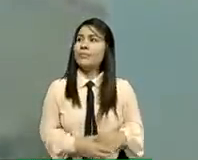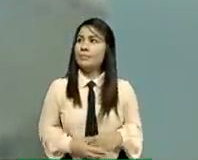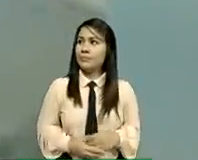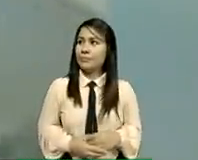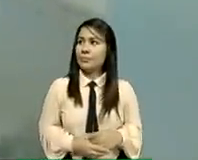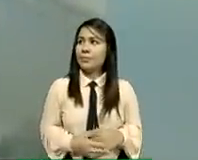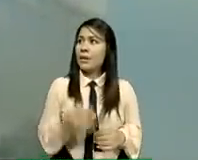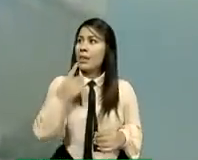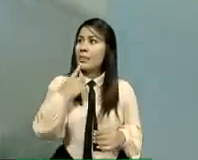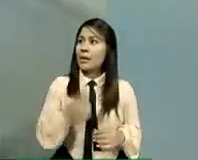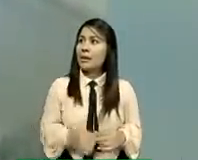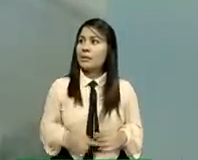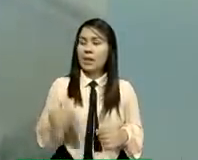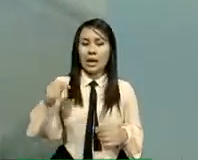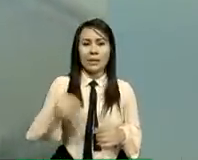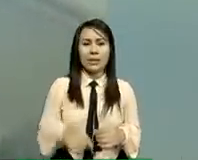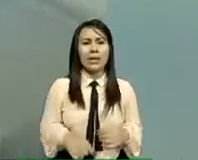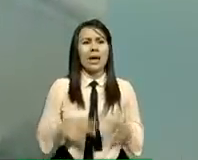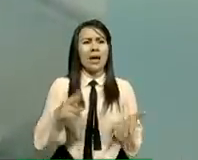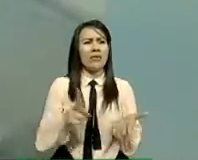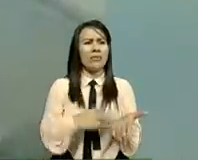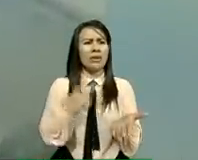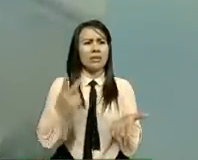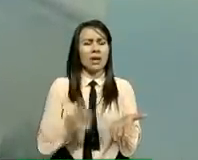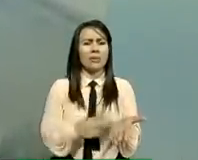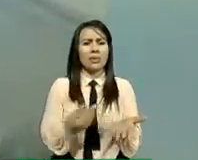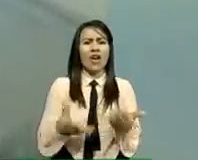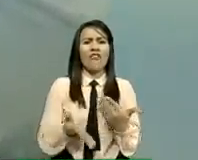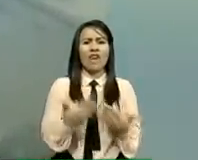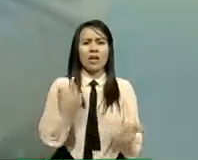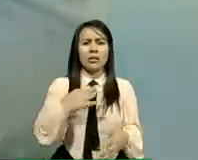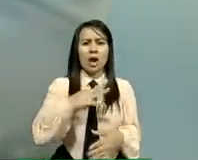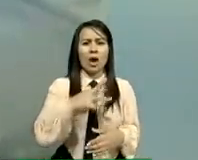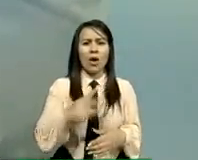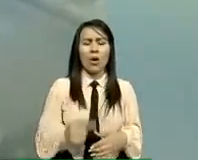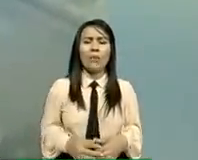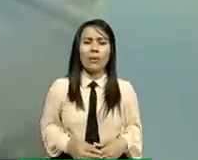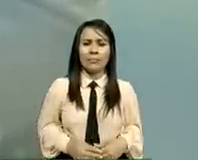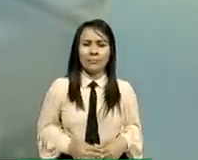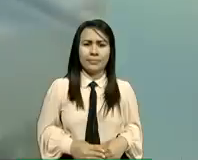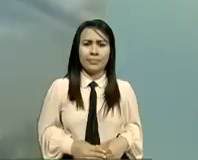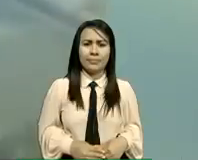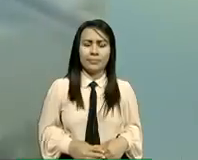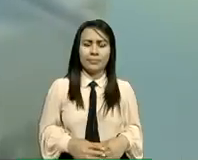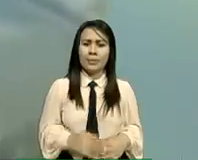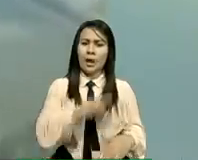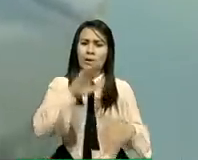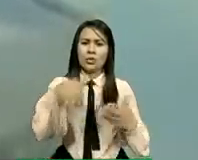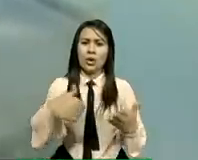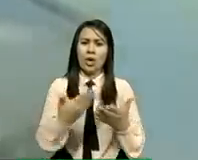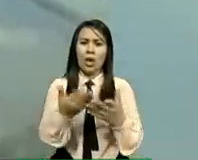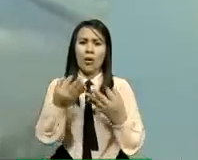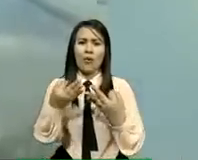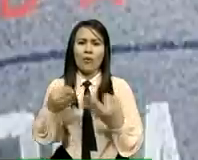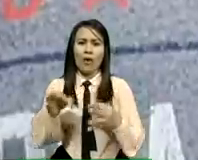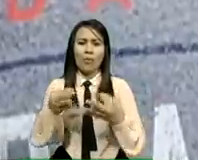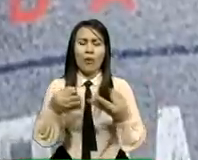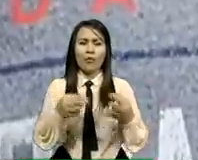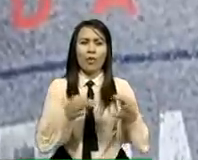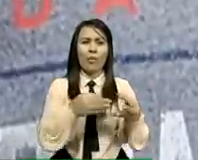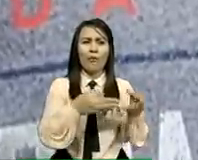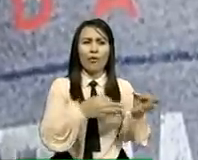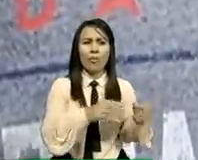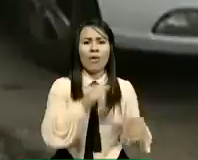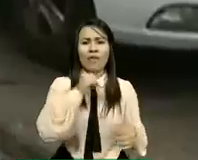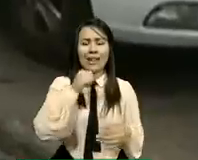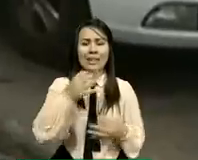son presas fáciles las personas que ruedan, que andan por aquí en toda circunstancia de lo que se llama la